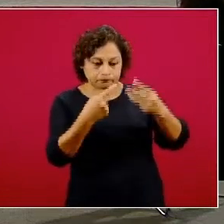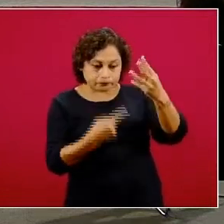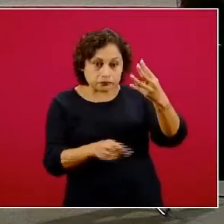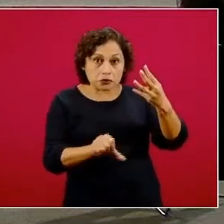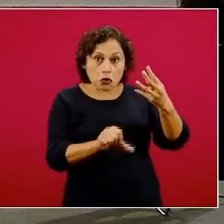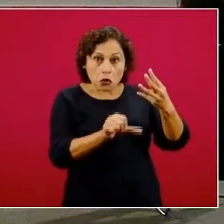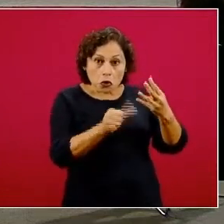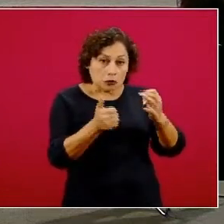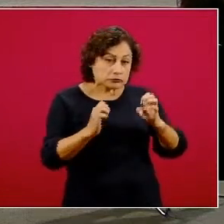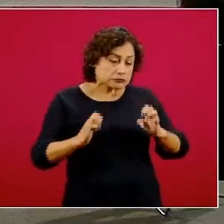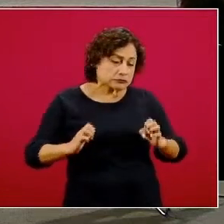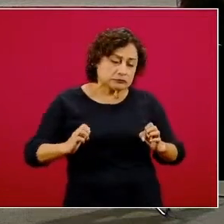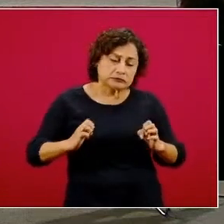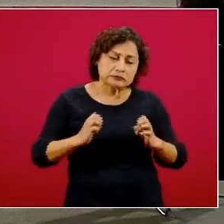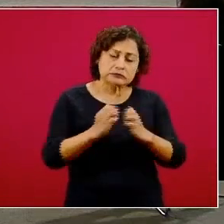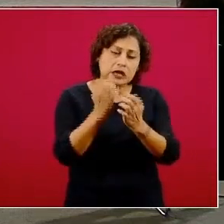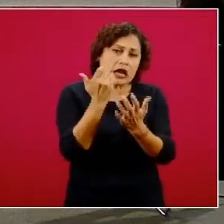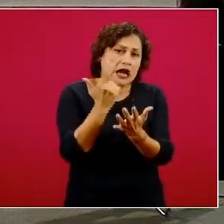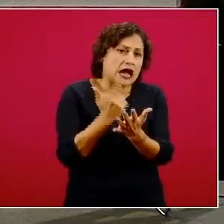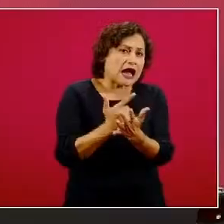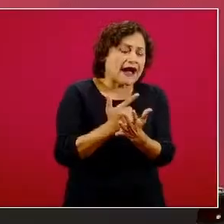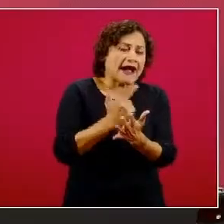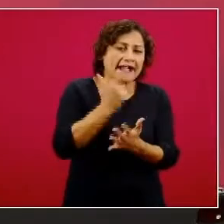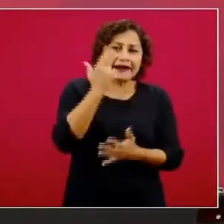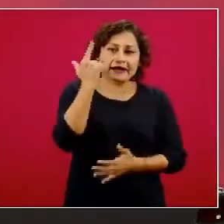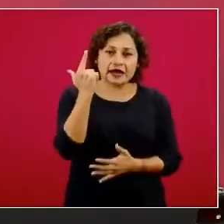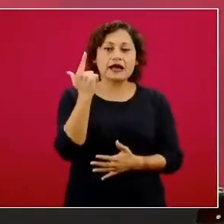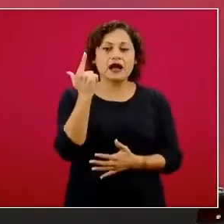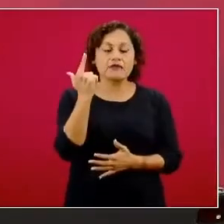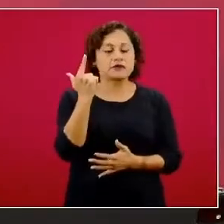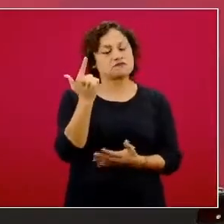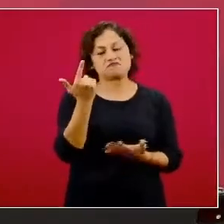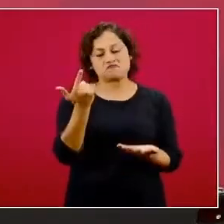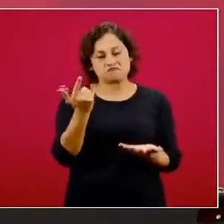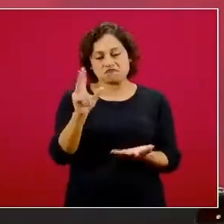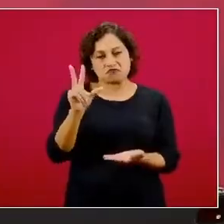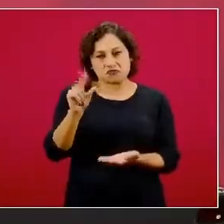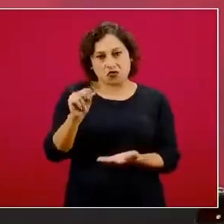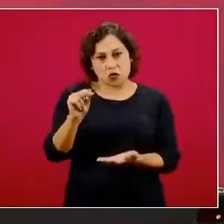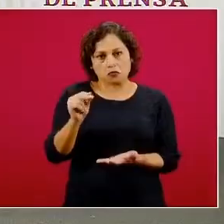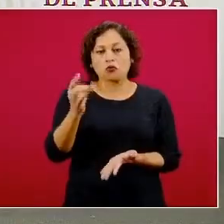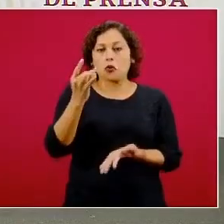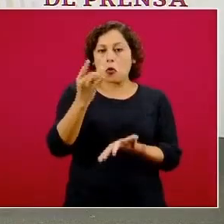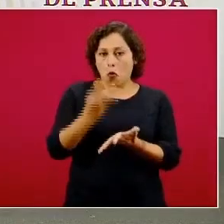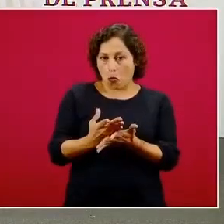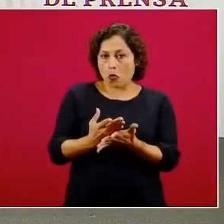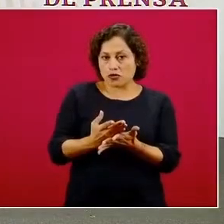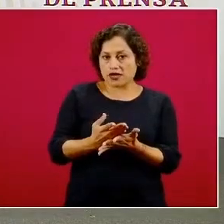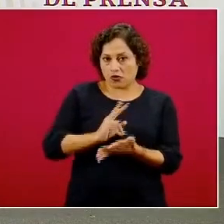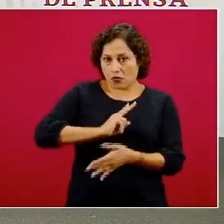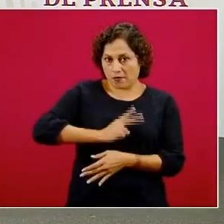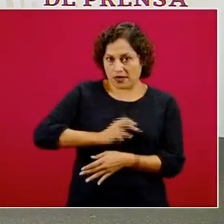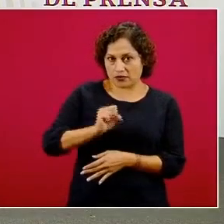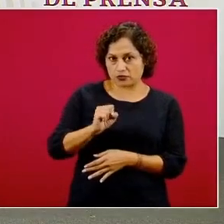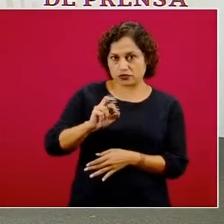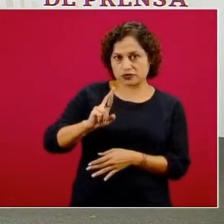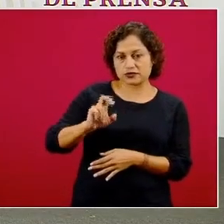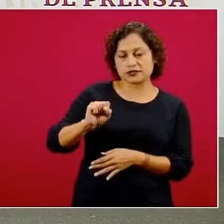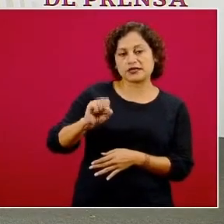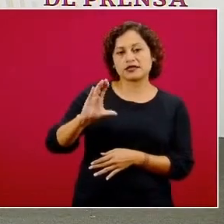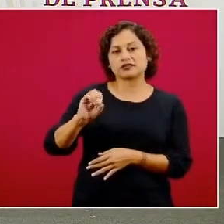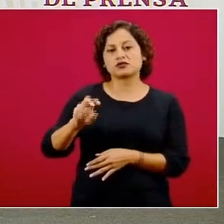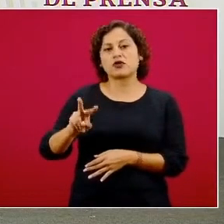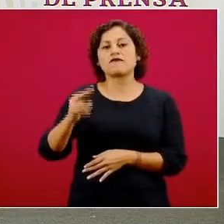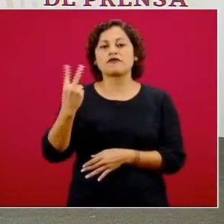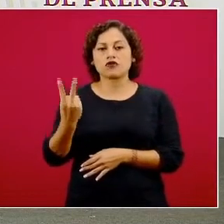una emergencia de salud pública de importancia internacional, como lo representa el virus SARS-CoV-2 y su